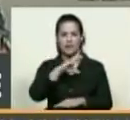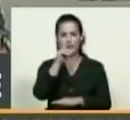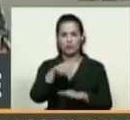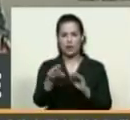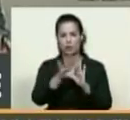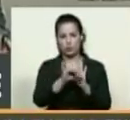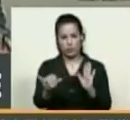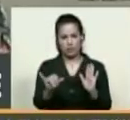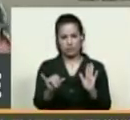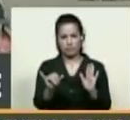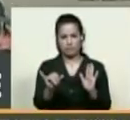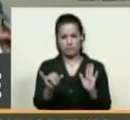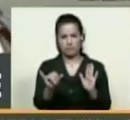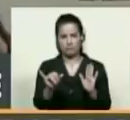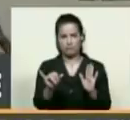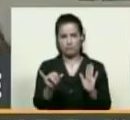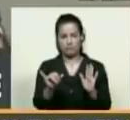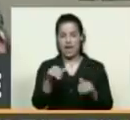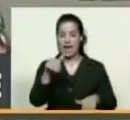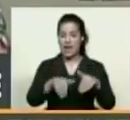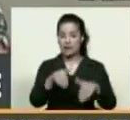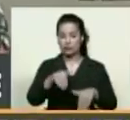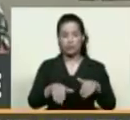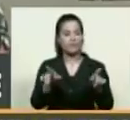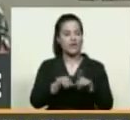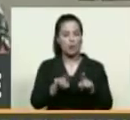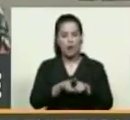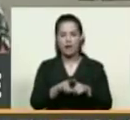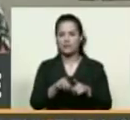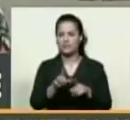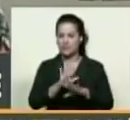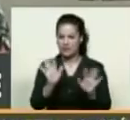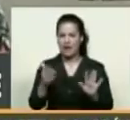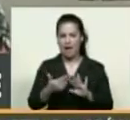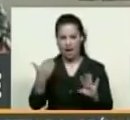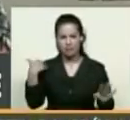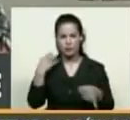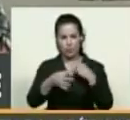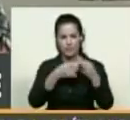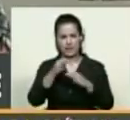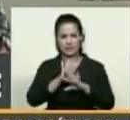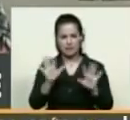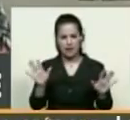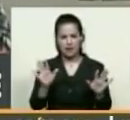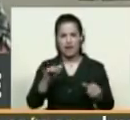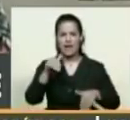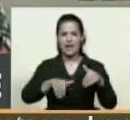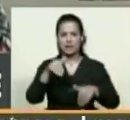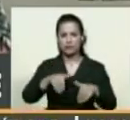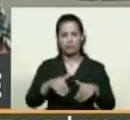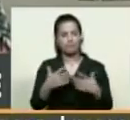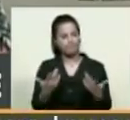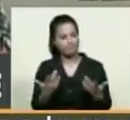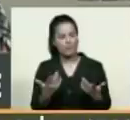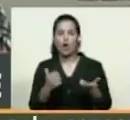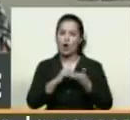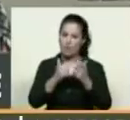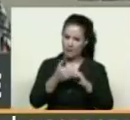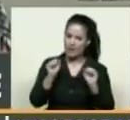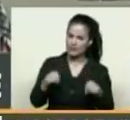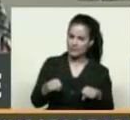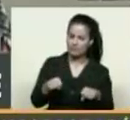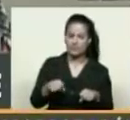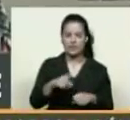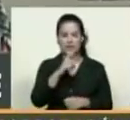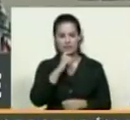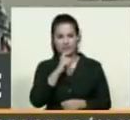Constituyente. Fue una elección, como el país lo hemos dicho muchas veces, que fue compleja, fue difícil, de